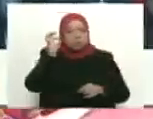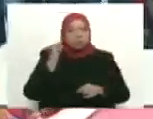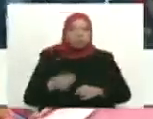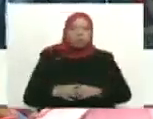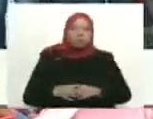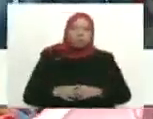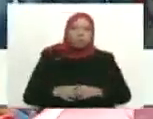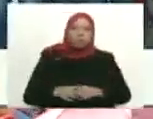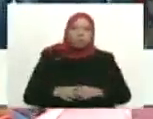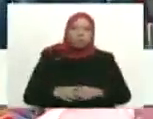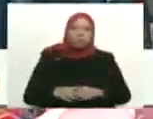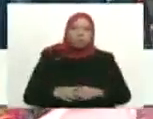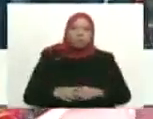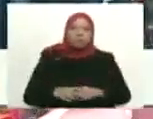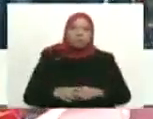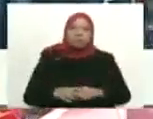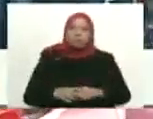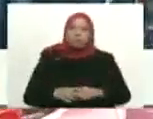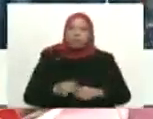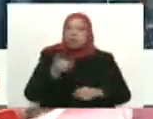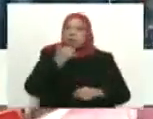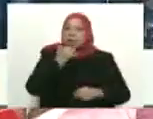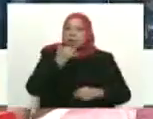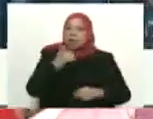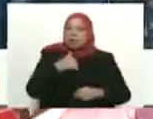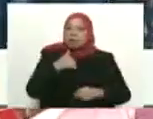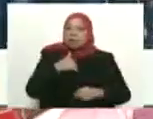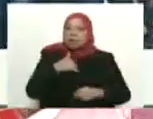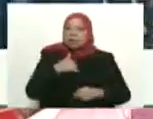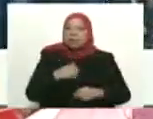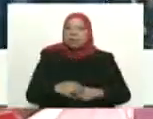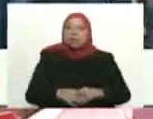Error mío. Francis Mardún.